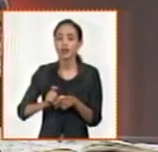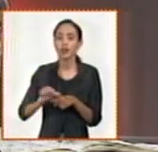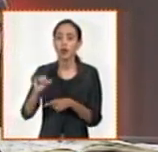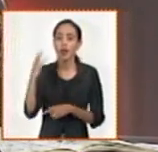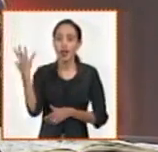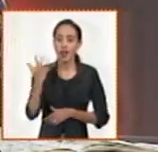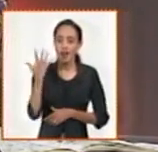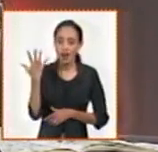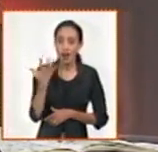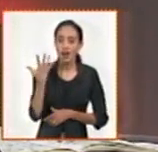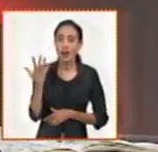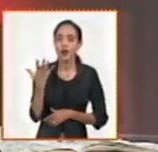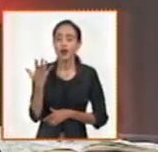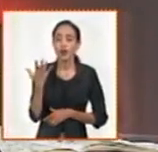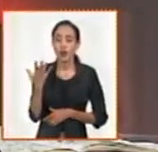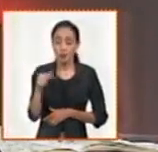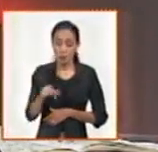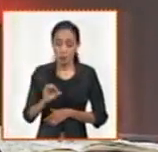agroecología.